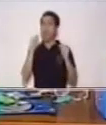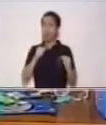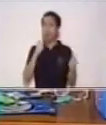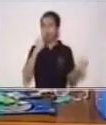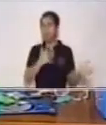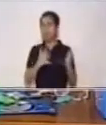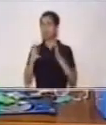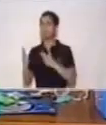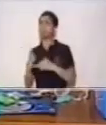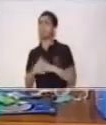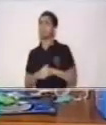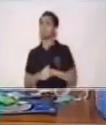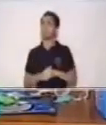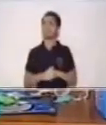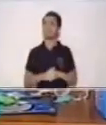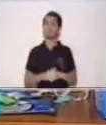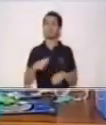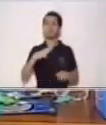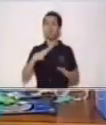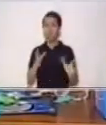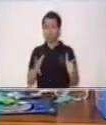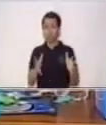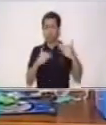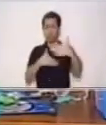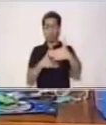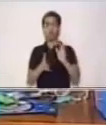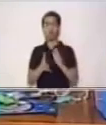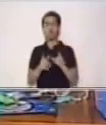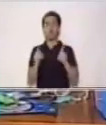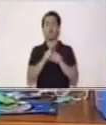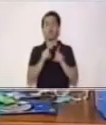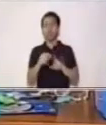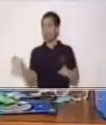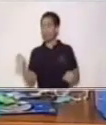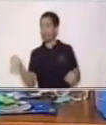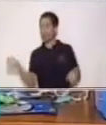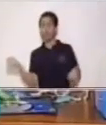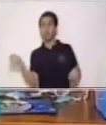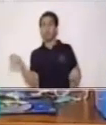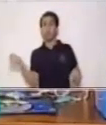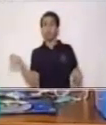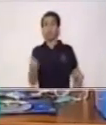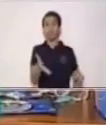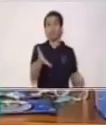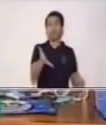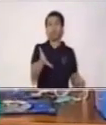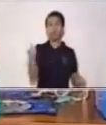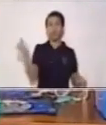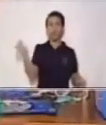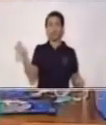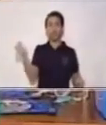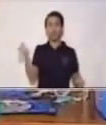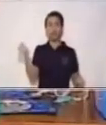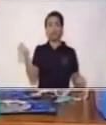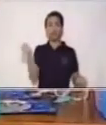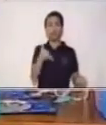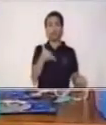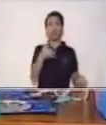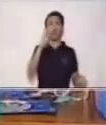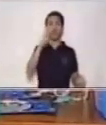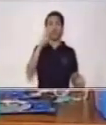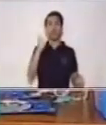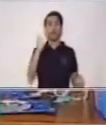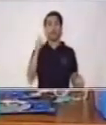ahora con este cubito o dado de las emociones. Vamos a recordar que pobre Pinocho, imagínate cómo